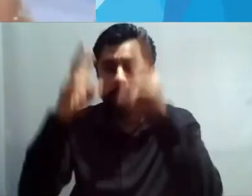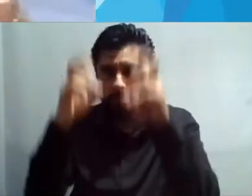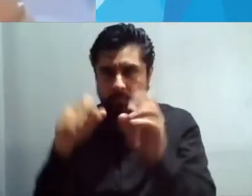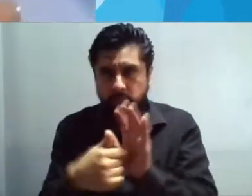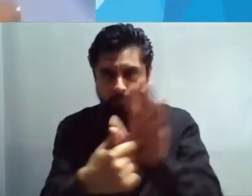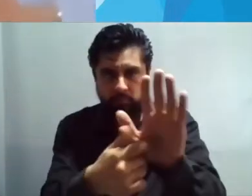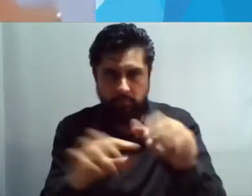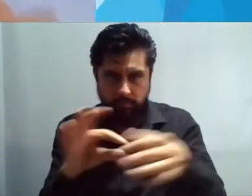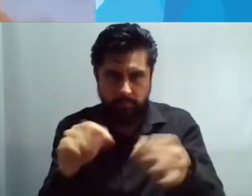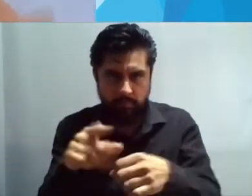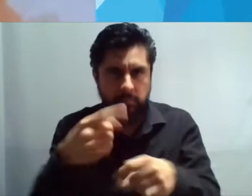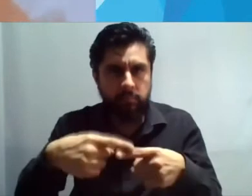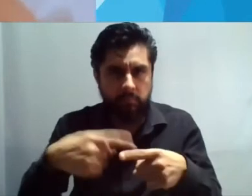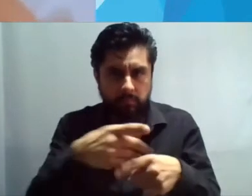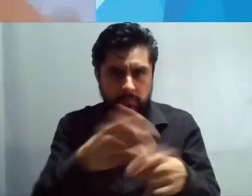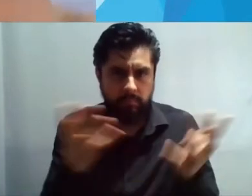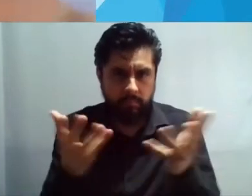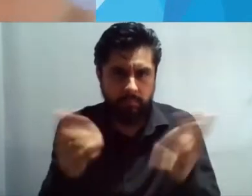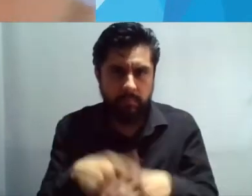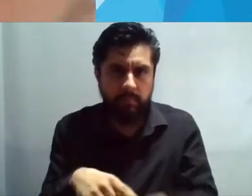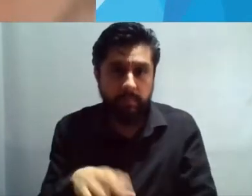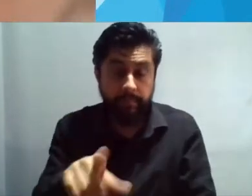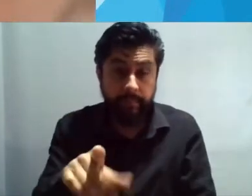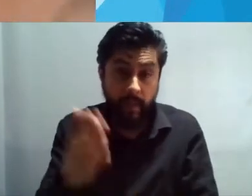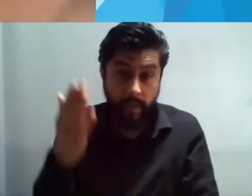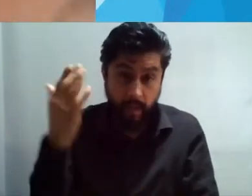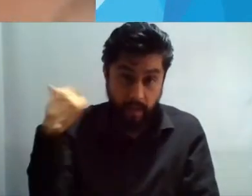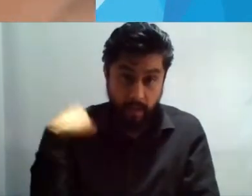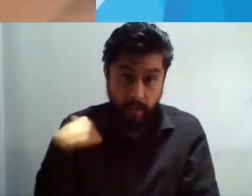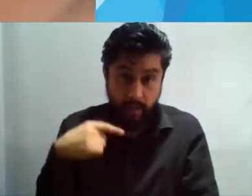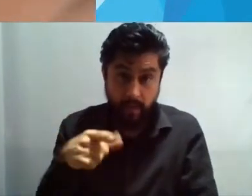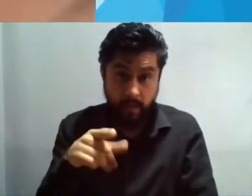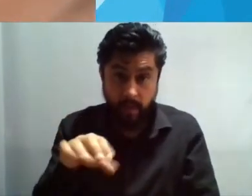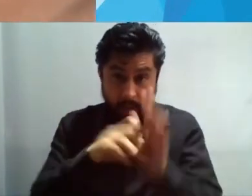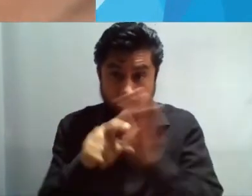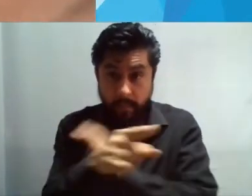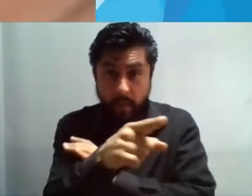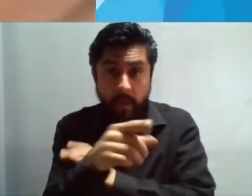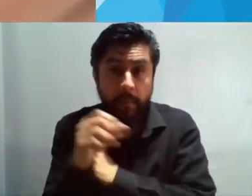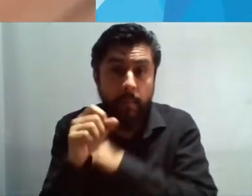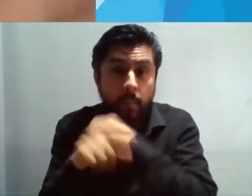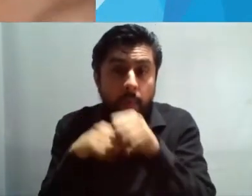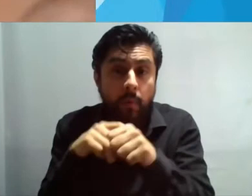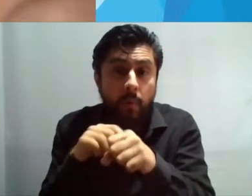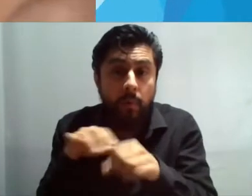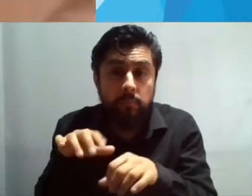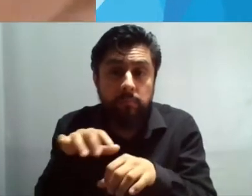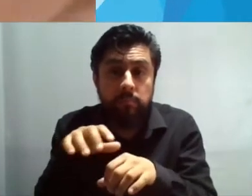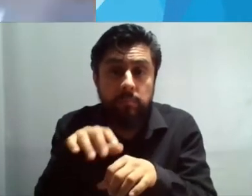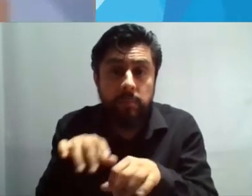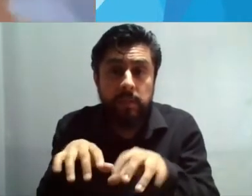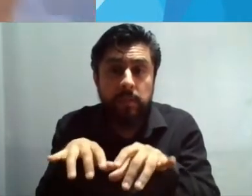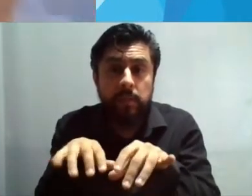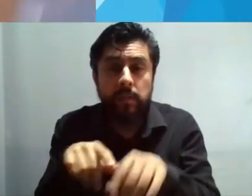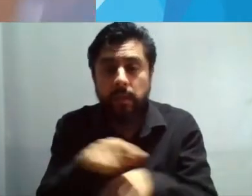¿Qué otra cosa hay que tener cuidado? A mí me pasó hace poco tiempo. Se metió un animalito a mi oído. Entonces, siempre hay que